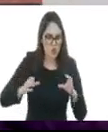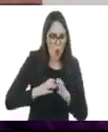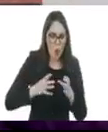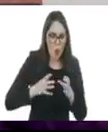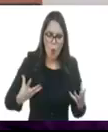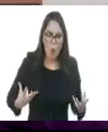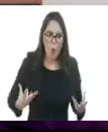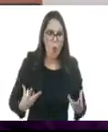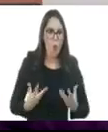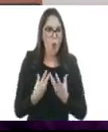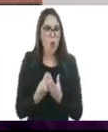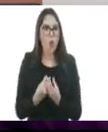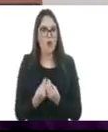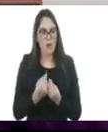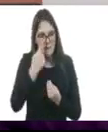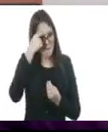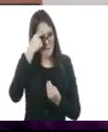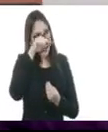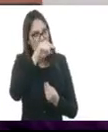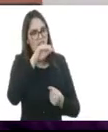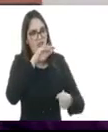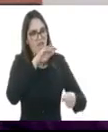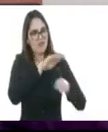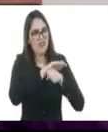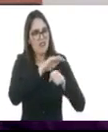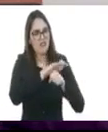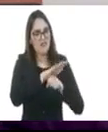defensoras del territorio en América Latina, ¿no?